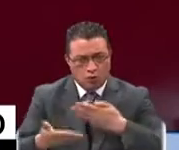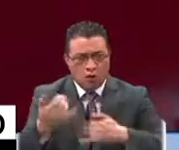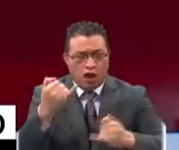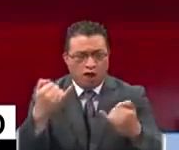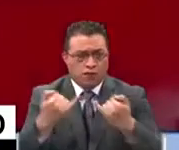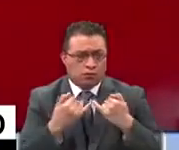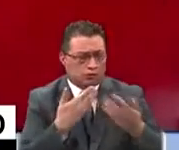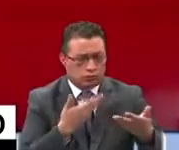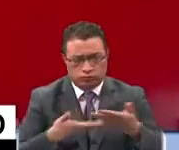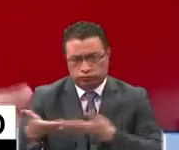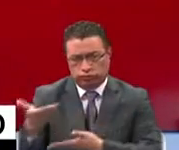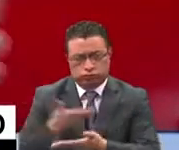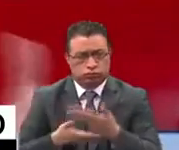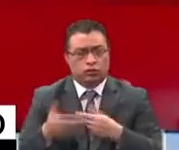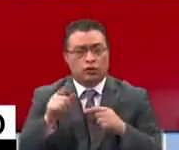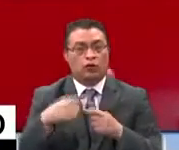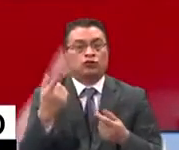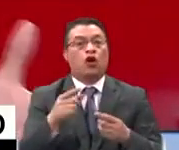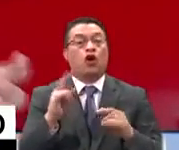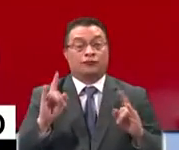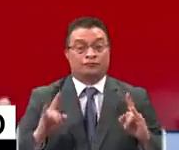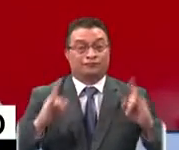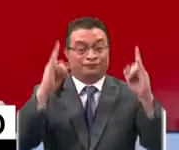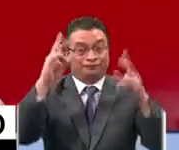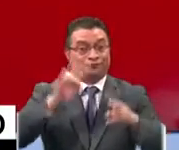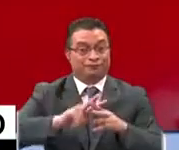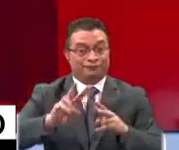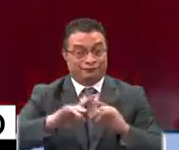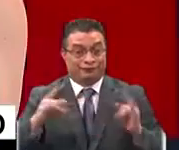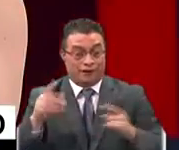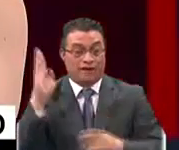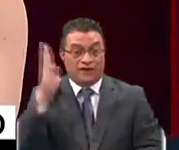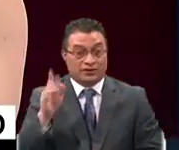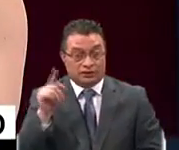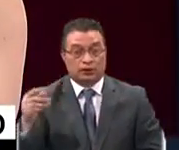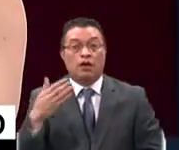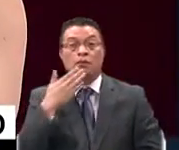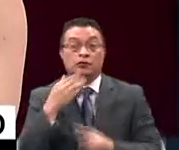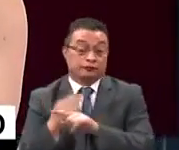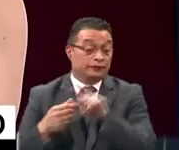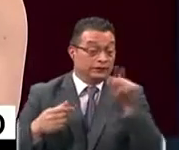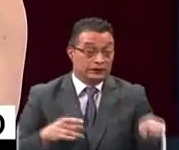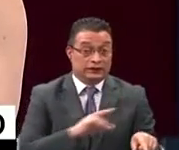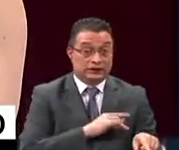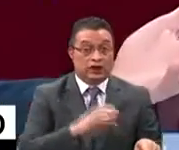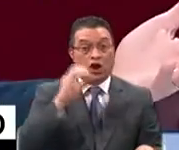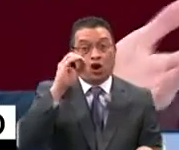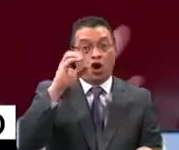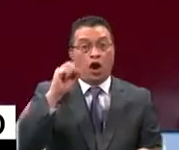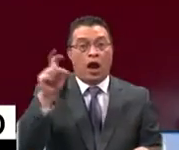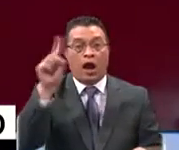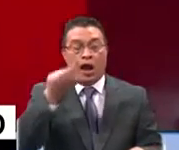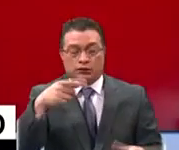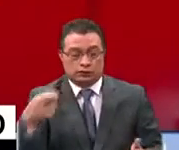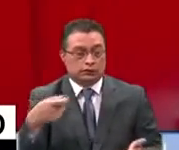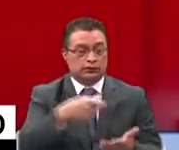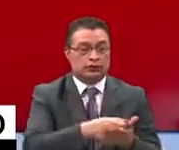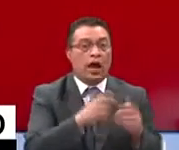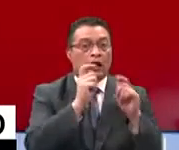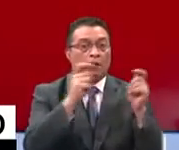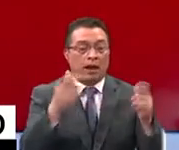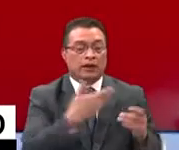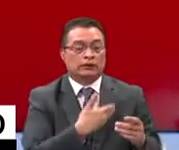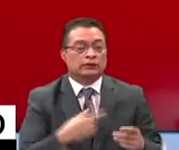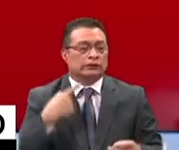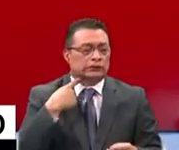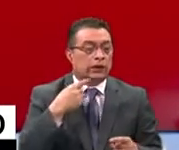la investigación del caso Odebrecht, que tiene una arista acá en Chile, el caso AS que involucra además a la presidenta Bachelet respecto a su financiamiento de campaña. ¿Cómo